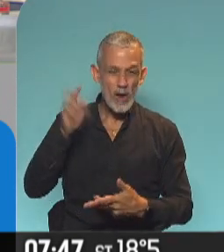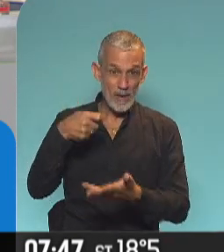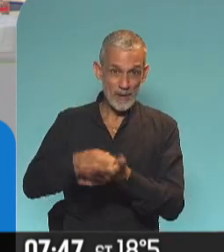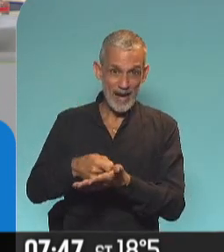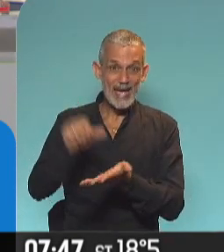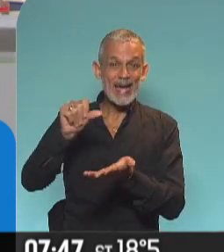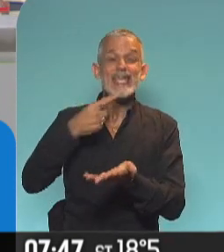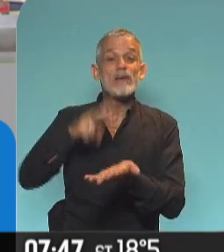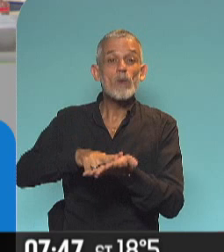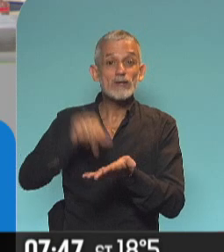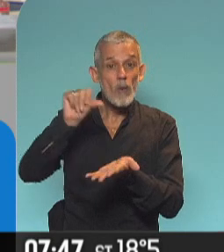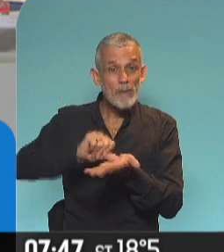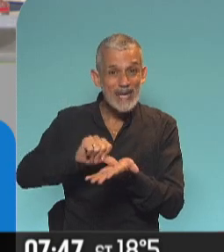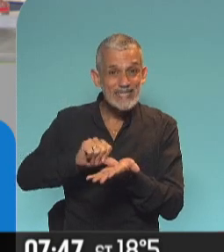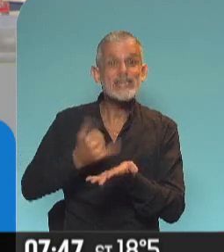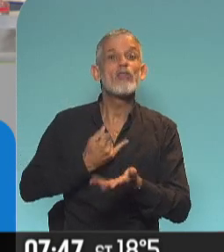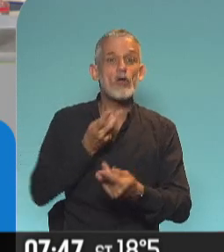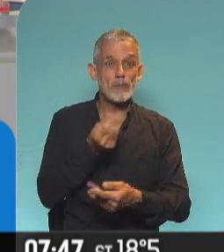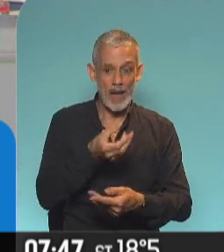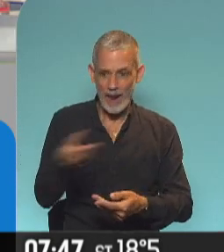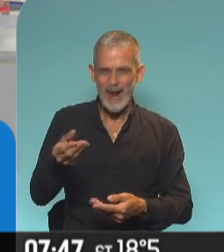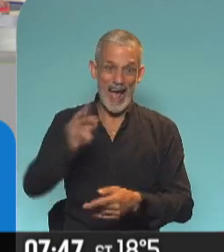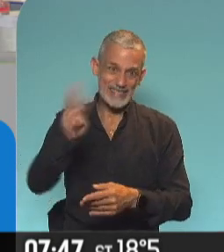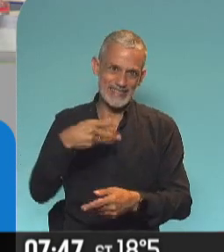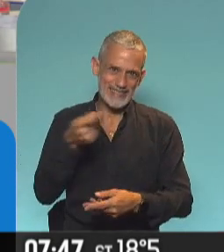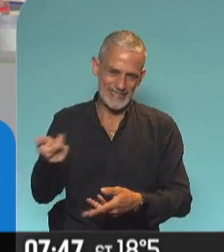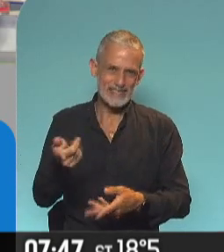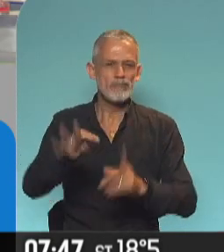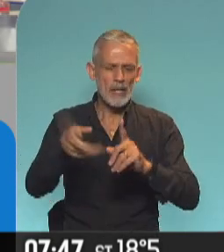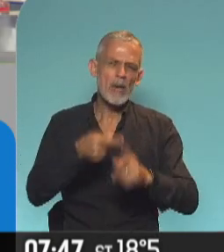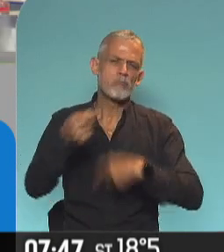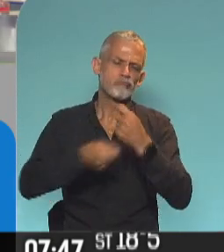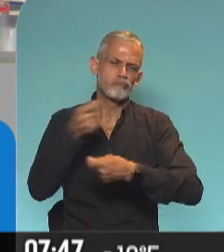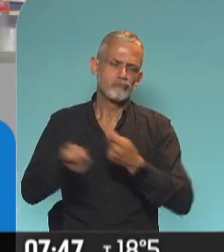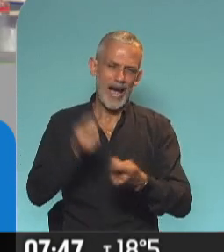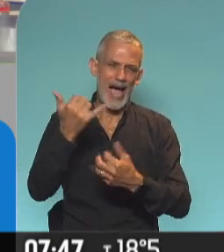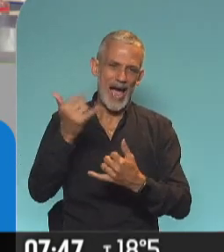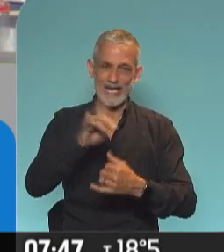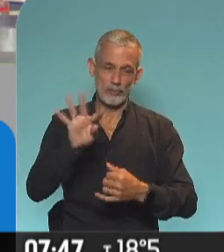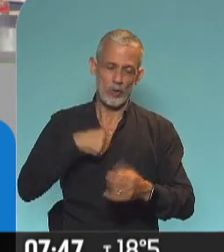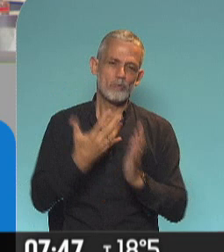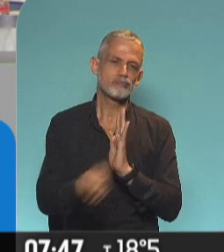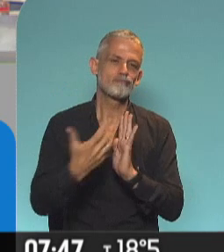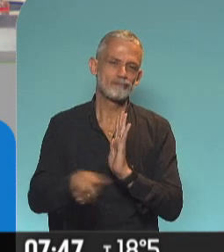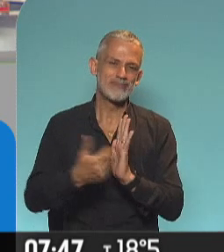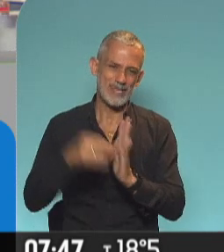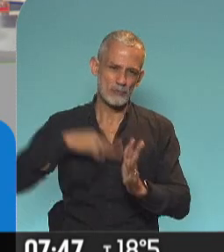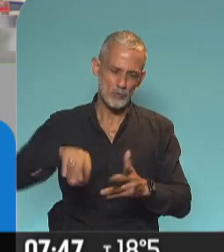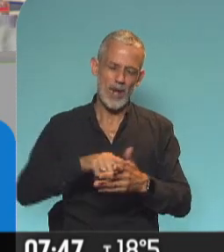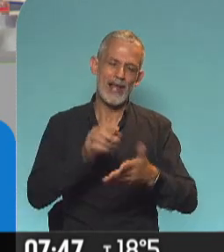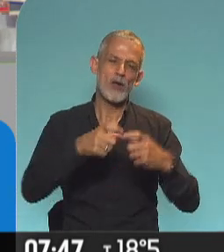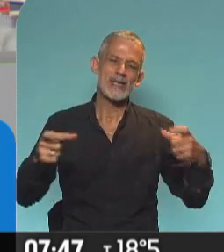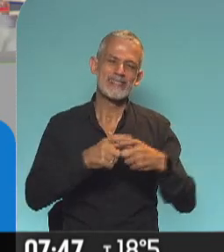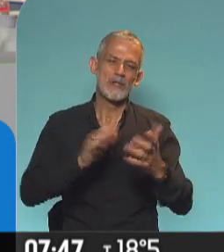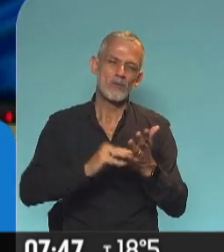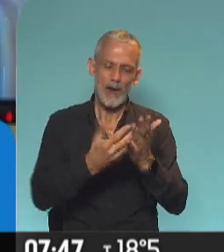impuesto país, eso va al ANSES. Después, ni hablar con los aportes y contribuciones que hacemos los trabajadores cuando agarras tu recibo de